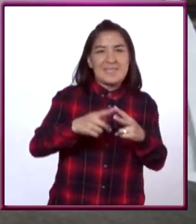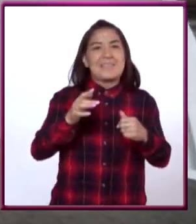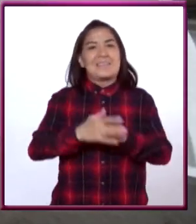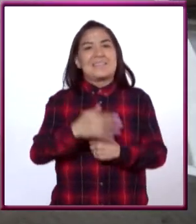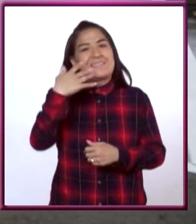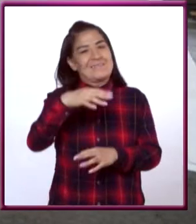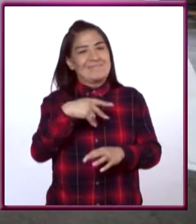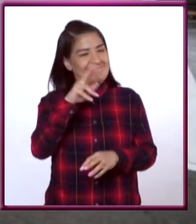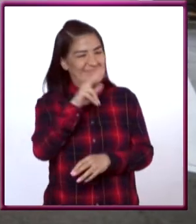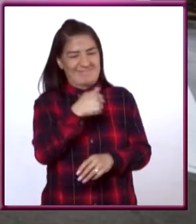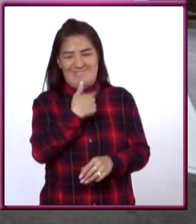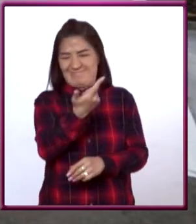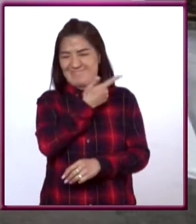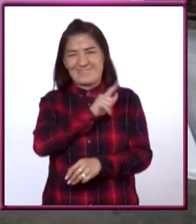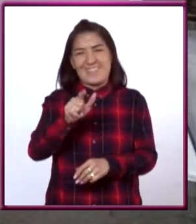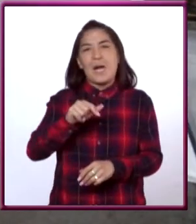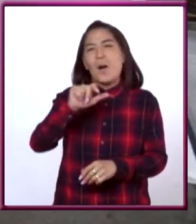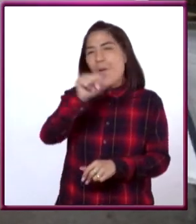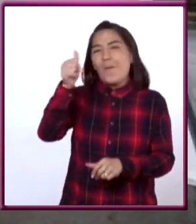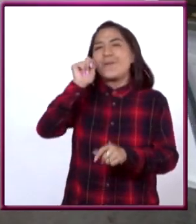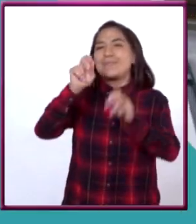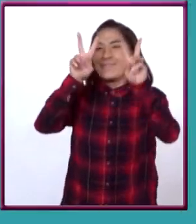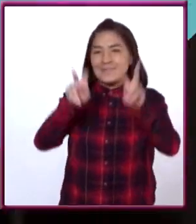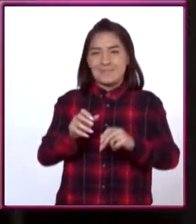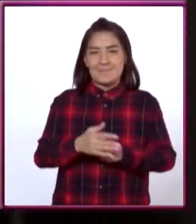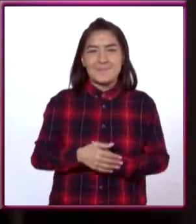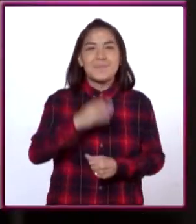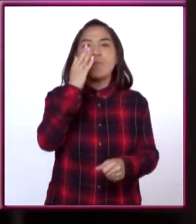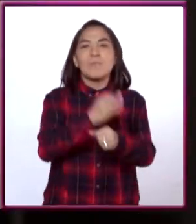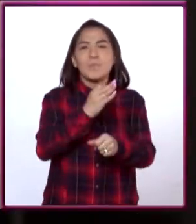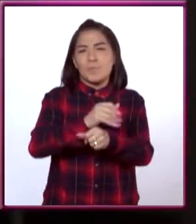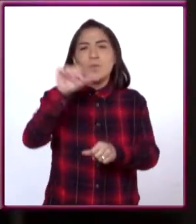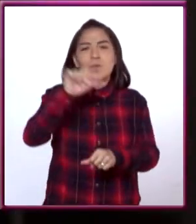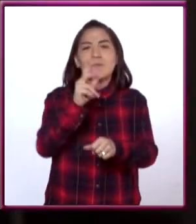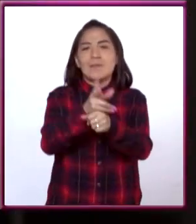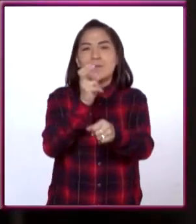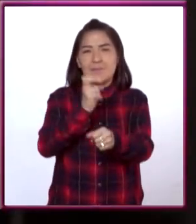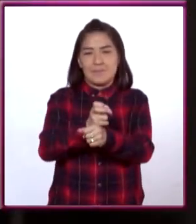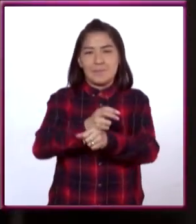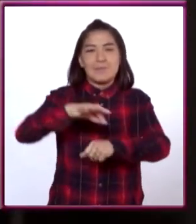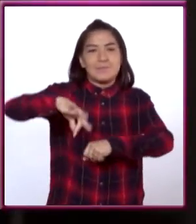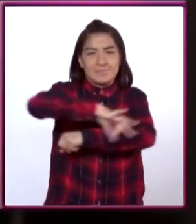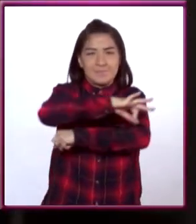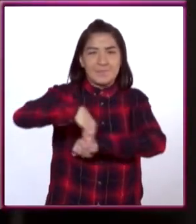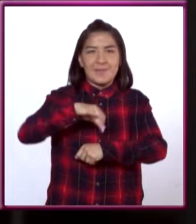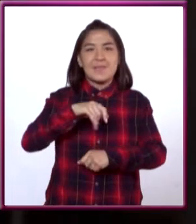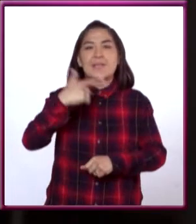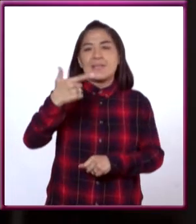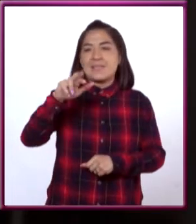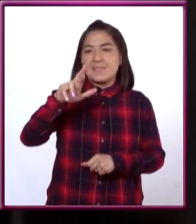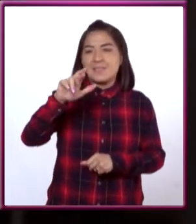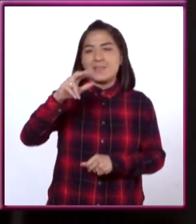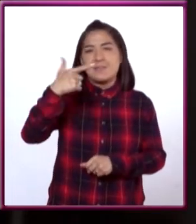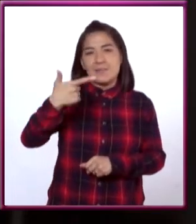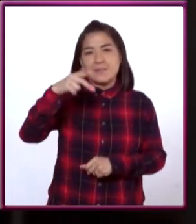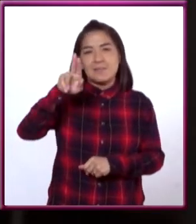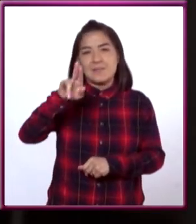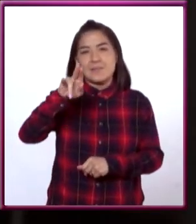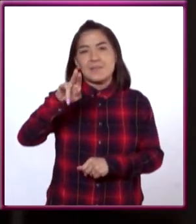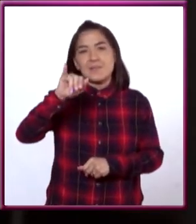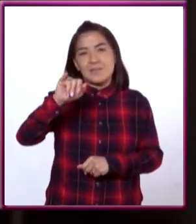¿Elemental? Paso. Mejor vamos a lo que sigue. El día de hoy tenemos como invitado al ingeniero Guillermo Rioja, que